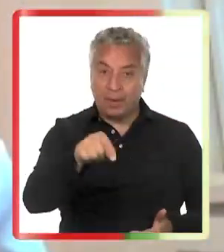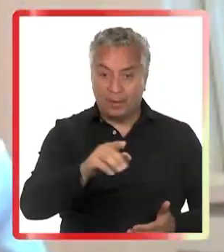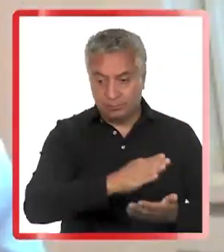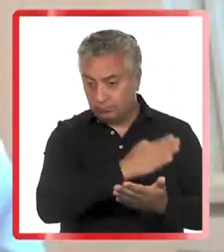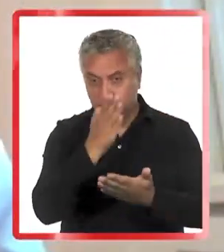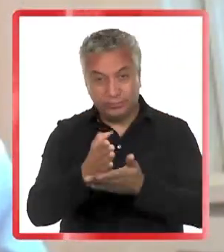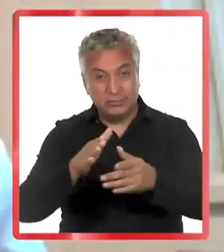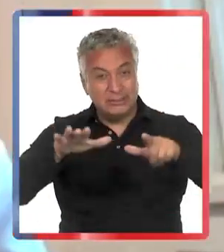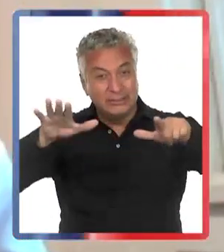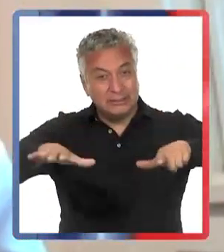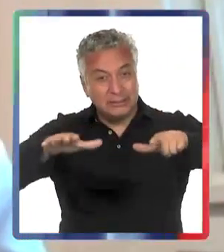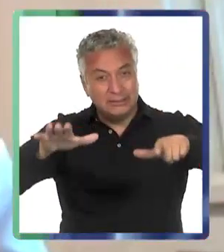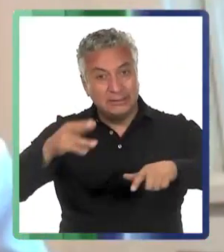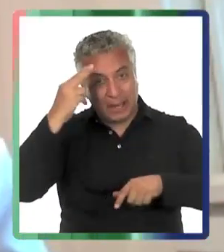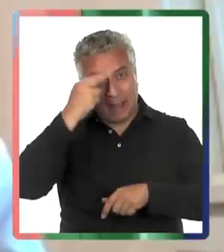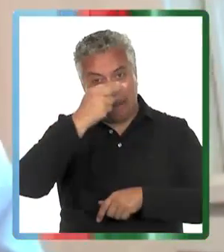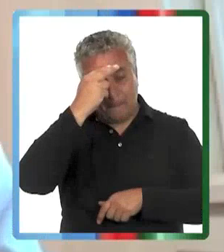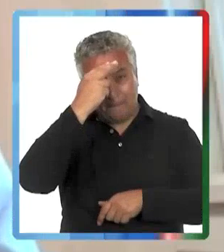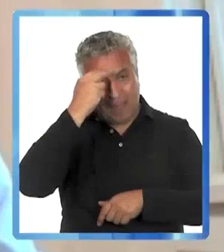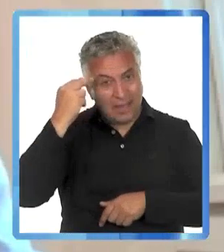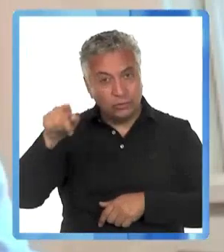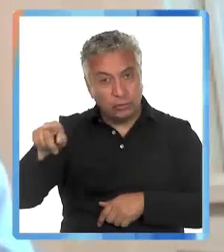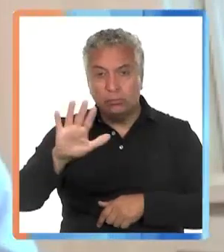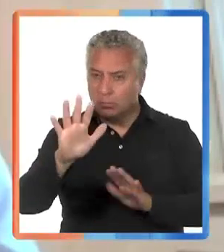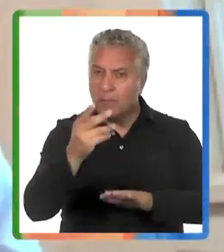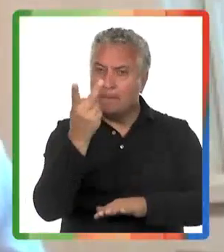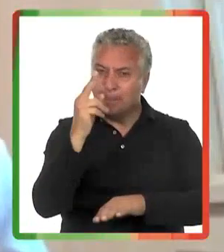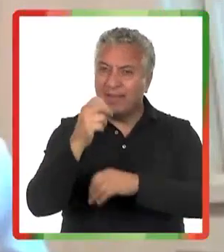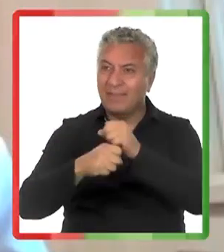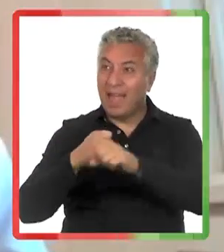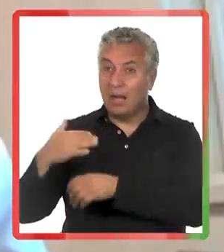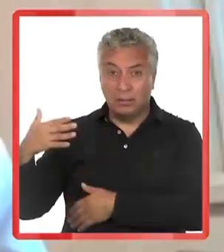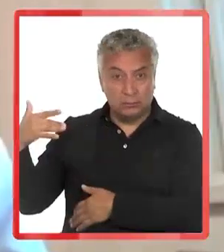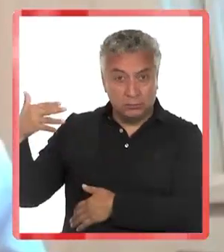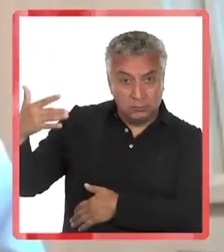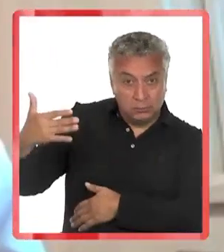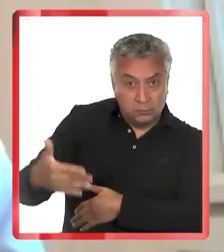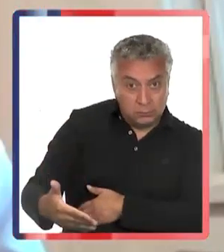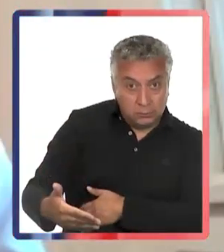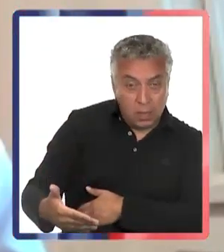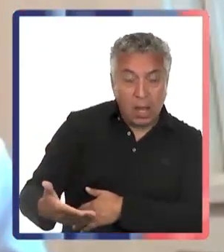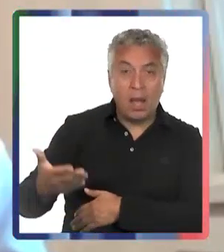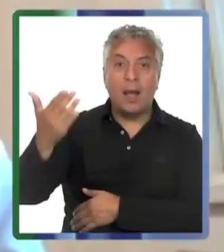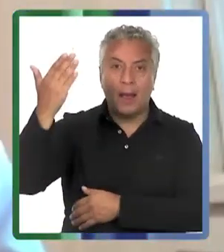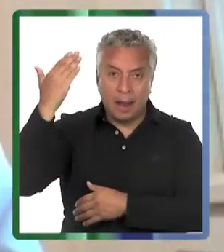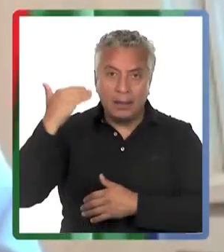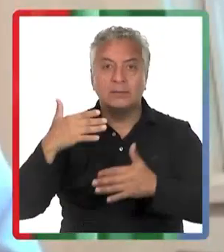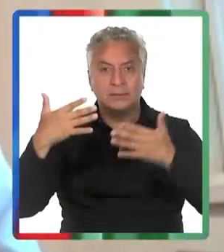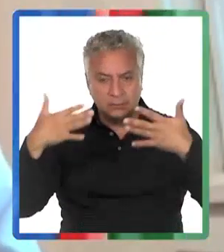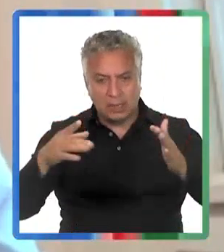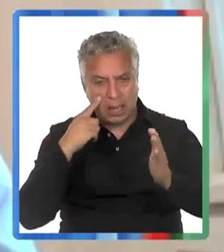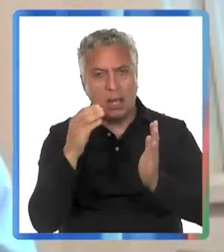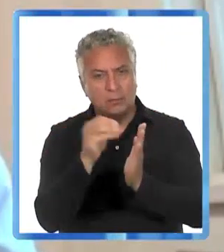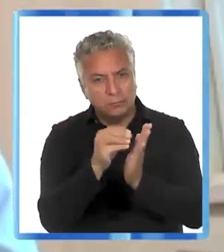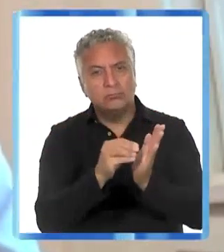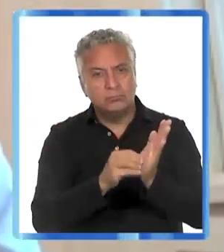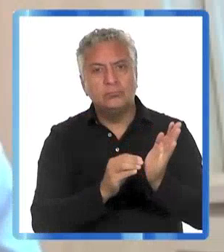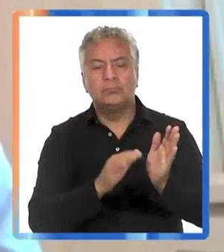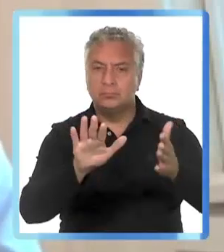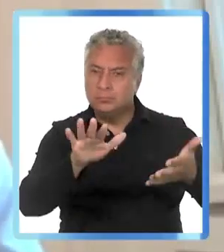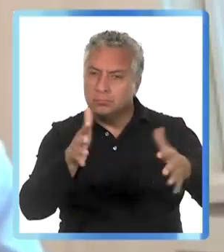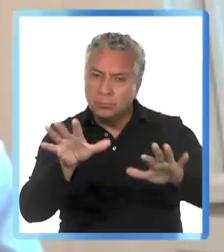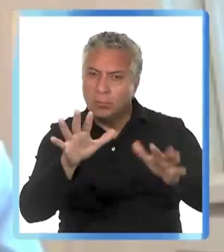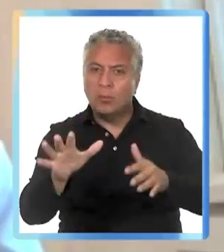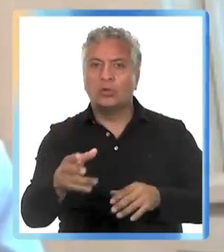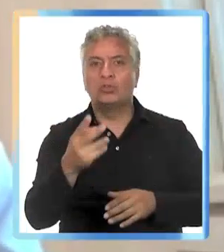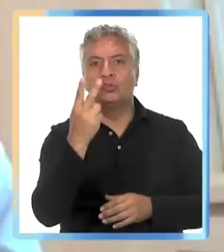al 17 de marzo, se describía que en los últimos 20 años, desde el 2003 al 2023, se habían documentado en seres